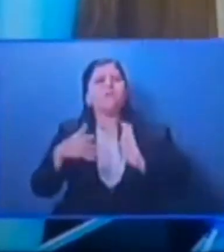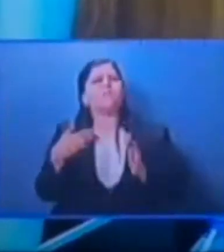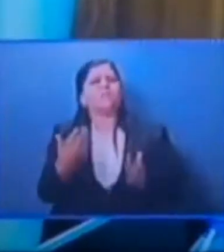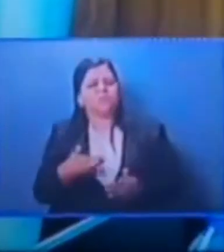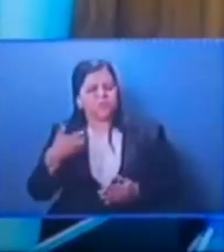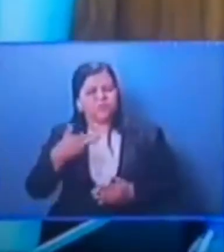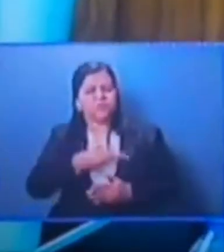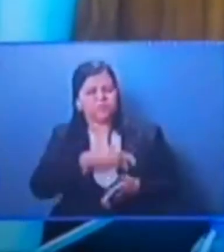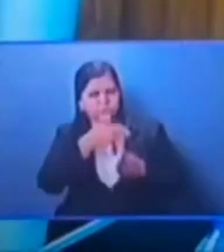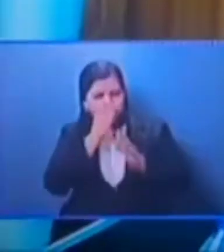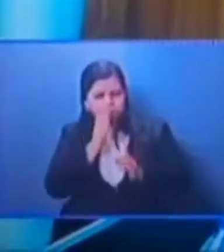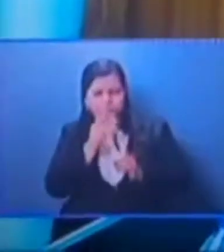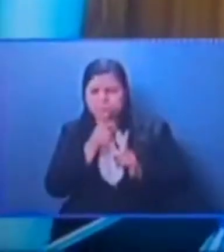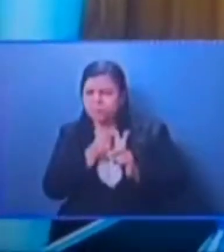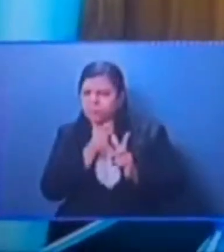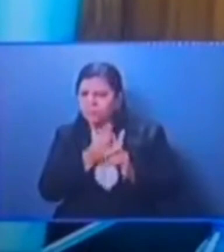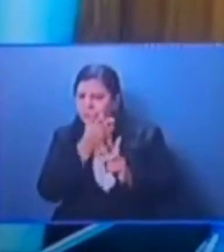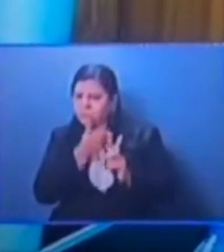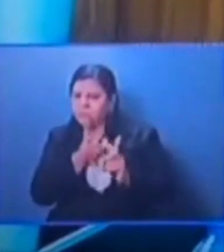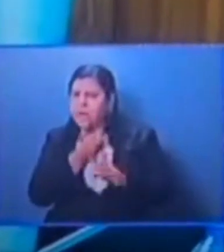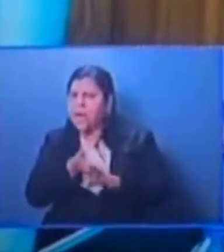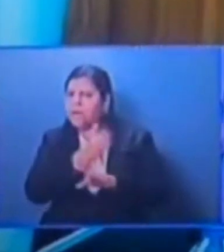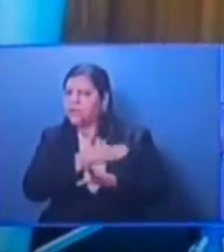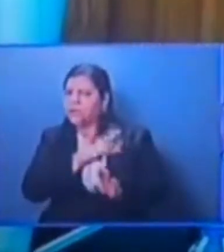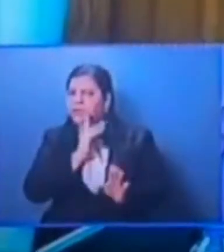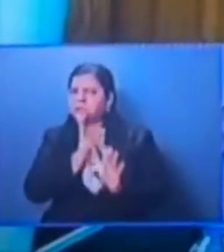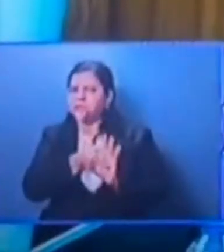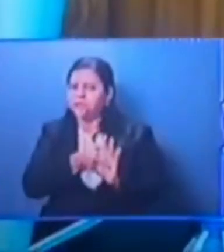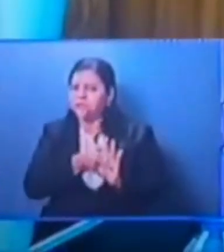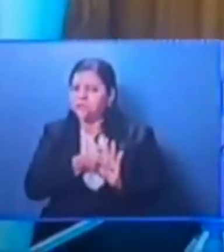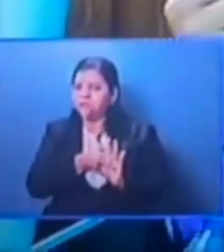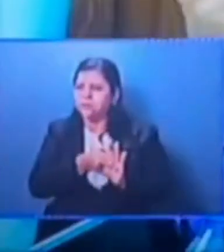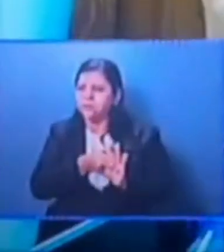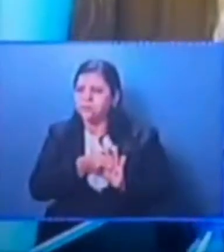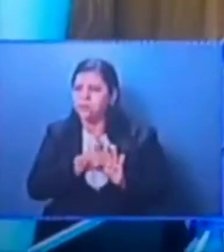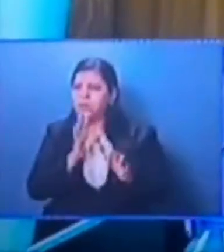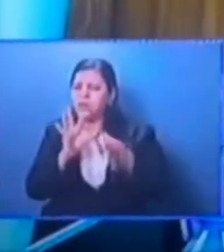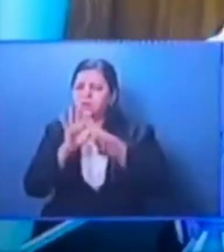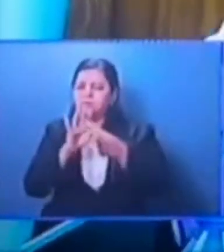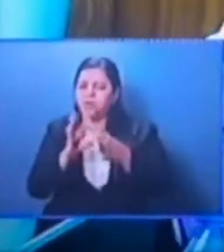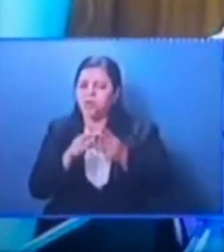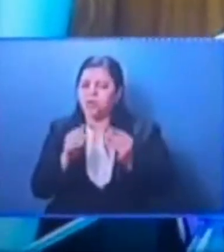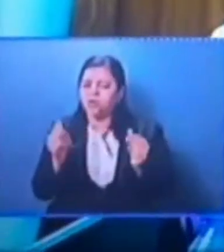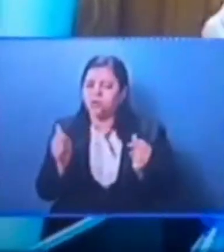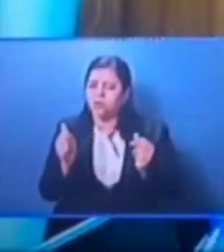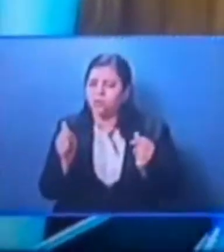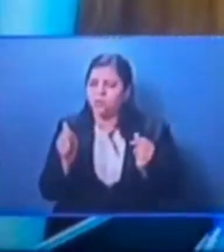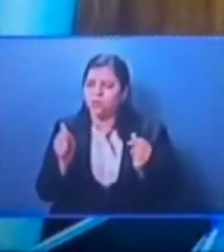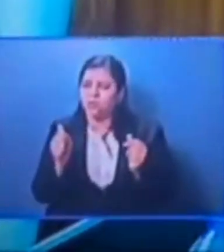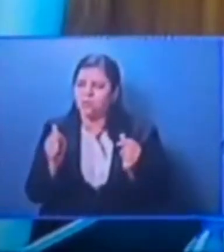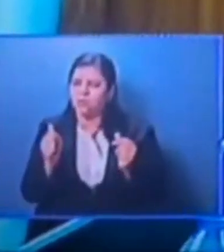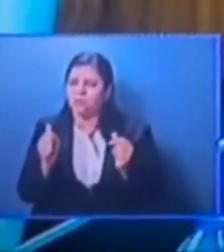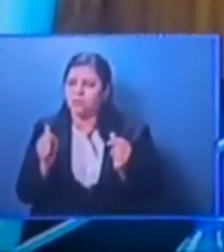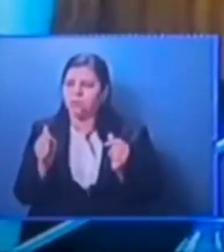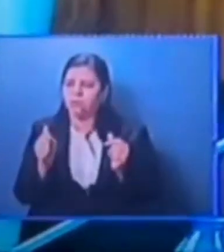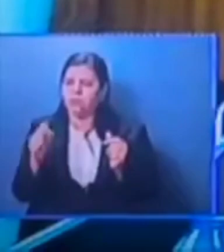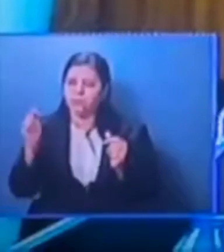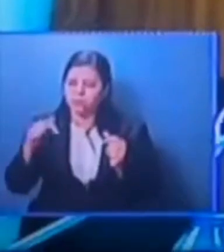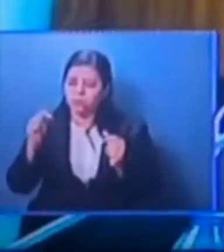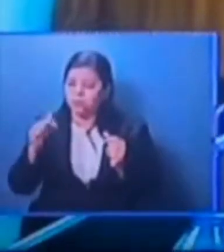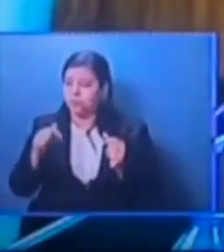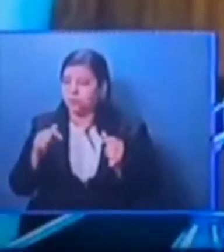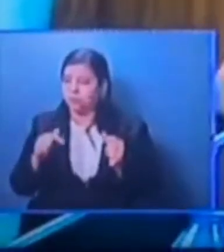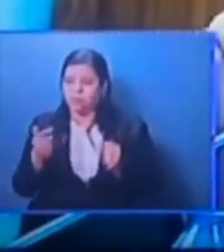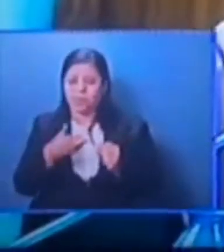debemos de tomar en cuenta un candidato que participó o tuvo que ver en resoluciones, en este caso, que